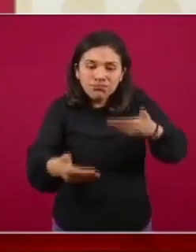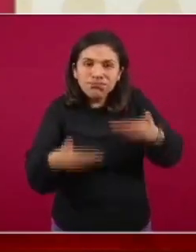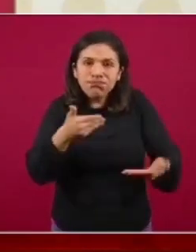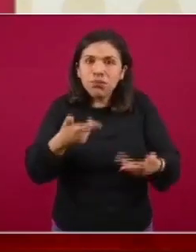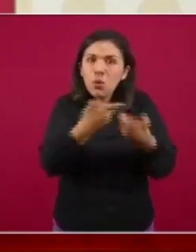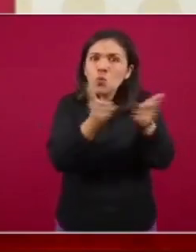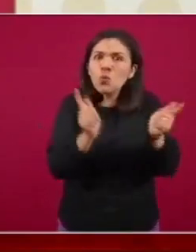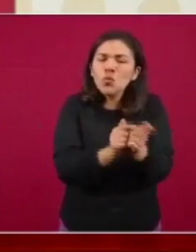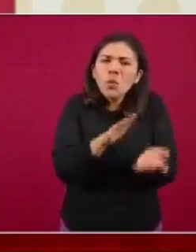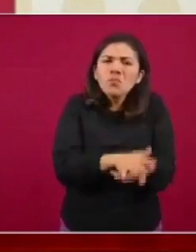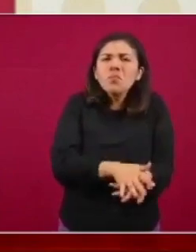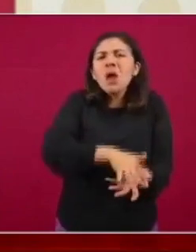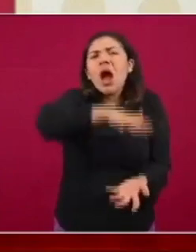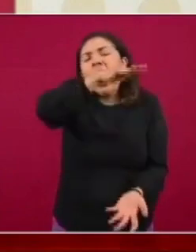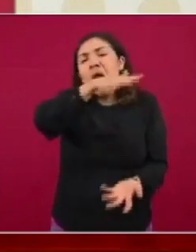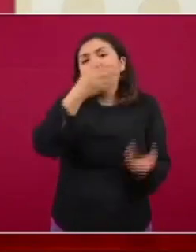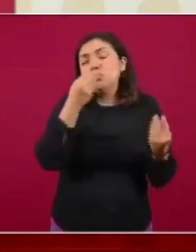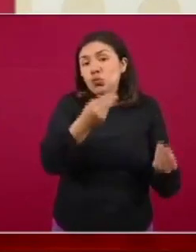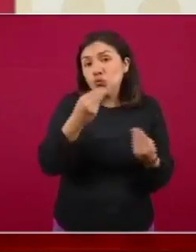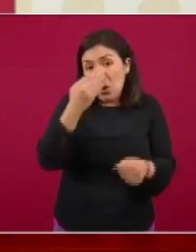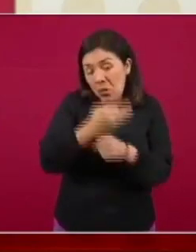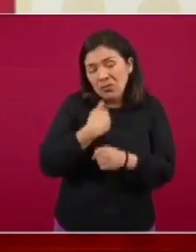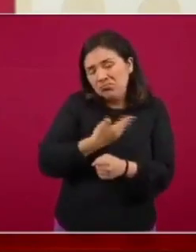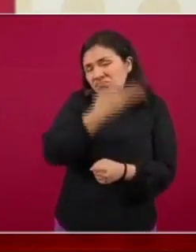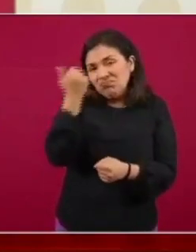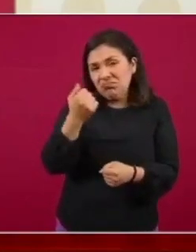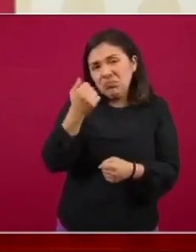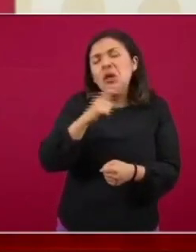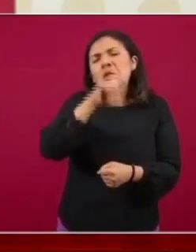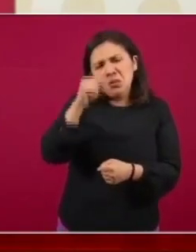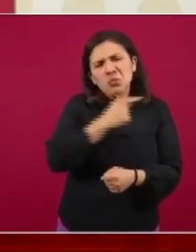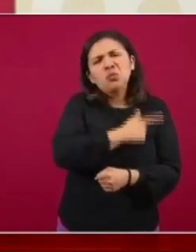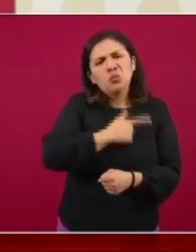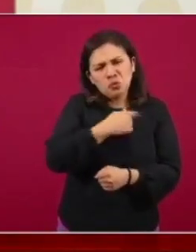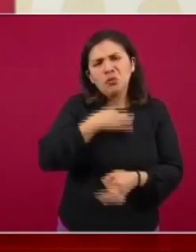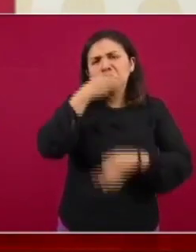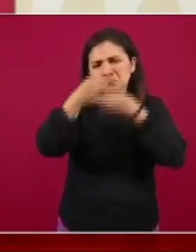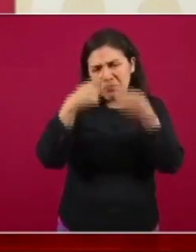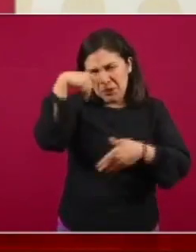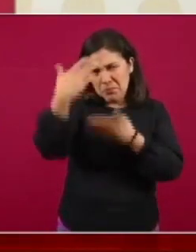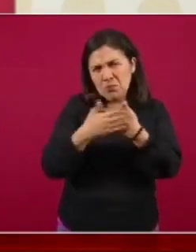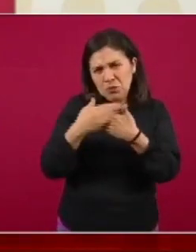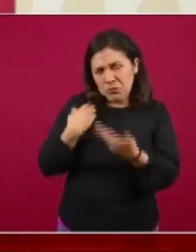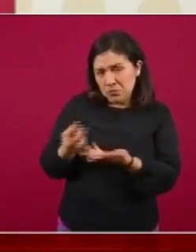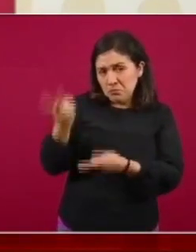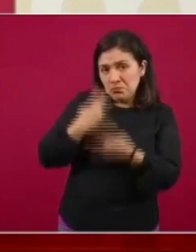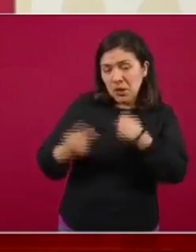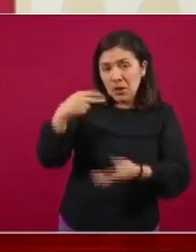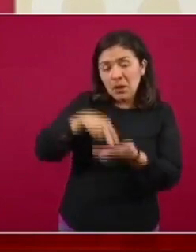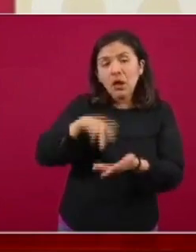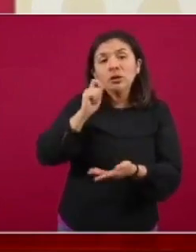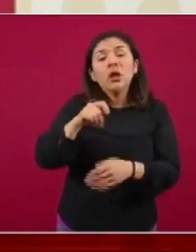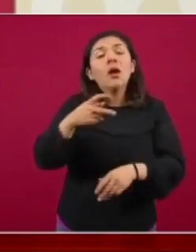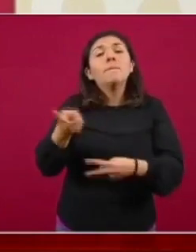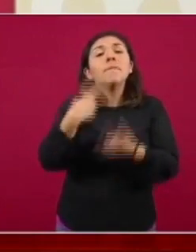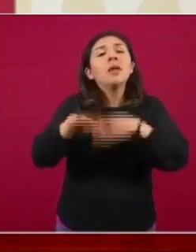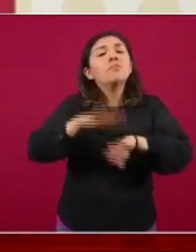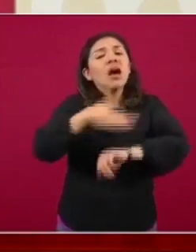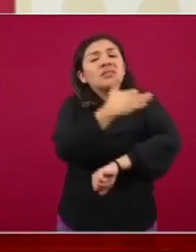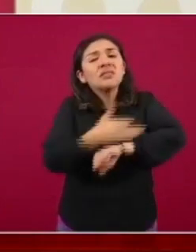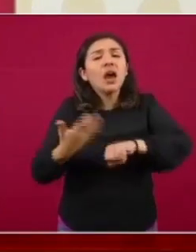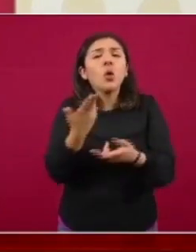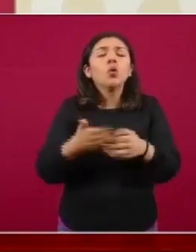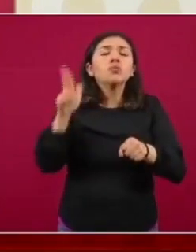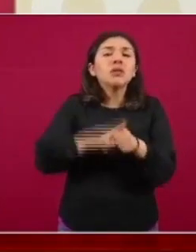hay un grupo muy alto, y no, ese dato no lo tengo aquí, pero con mucho gusto lo podemos reportar en la siguiente, de proporciones que están llegando tarde. Entonces